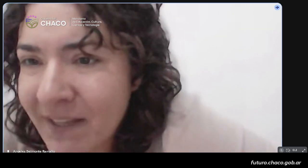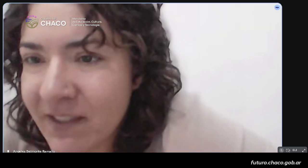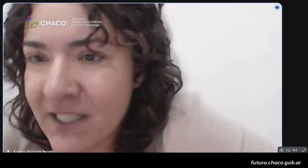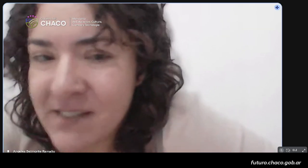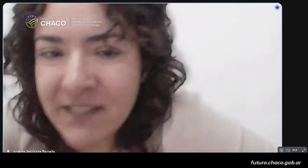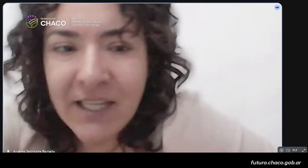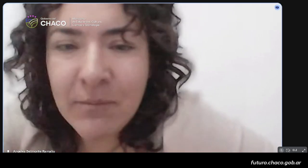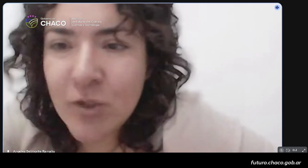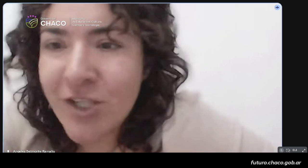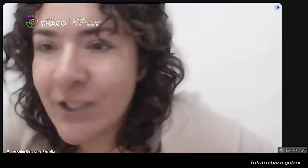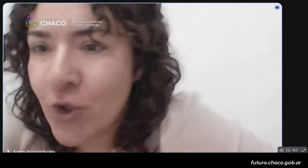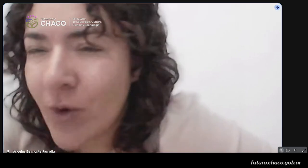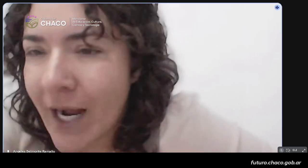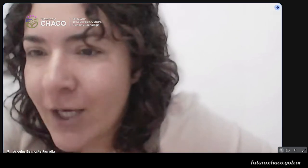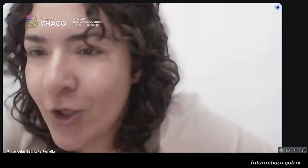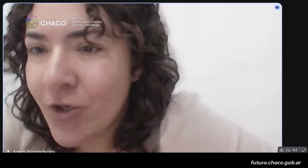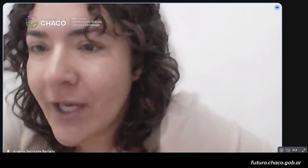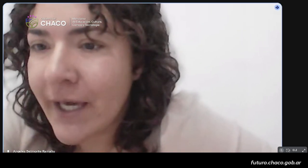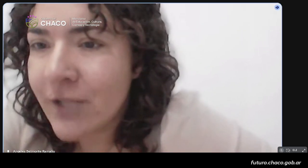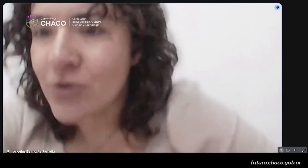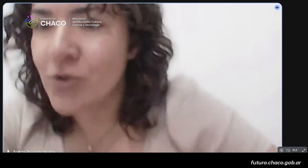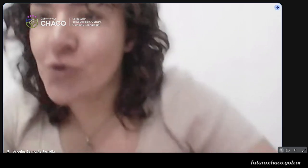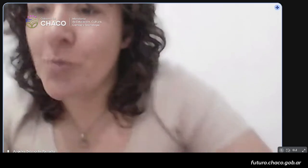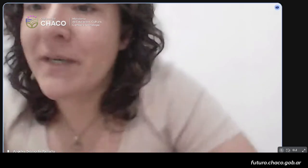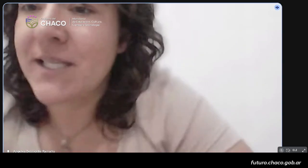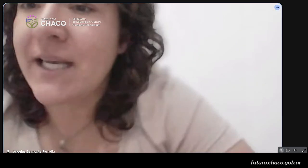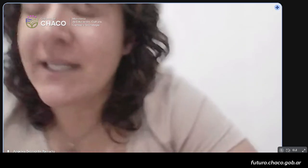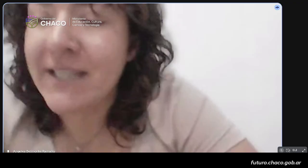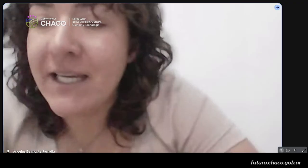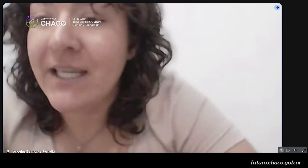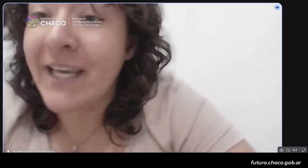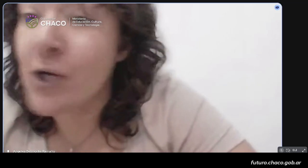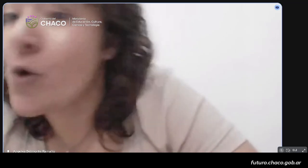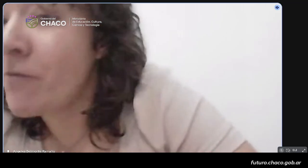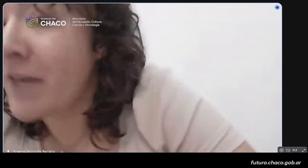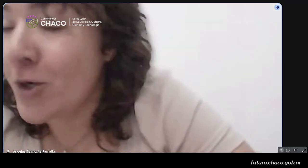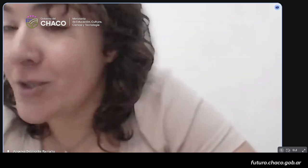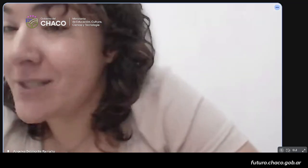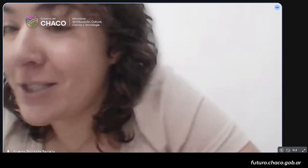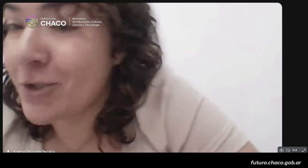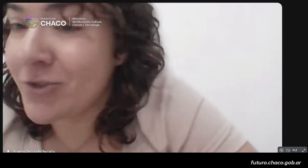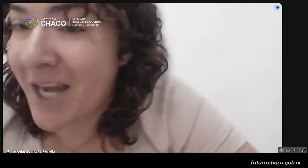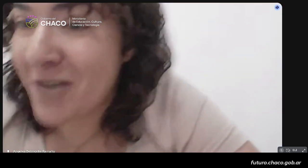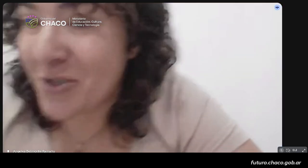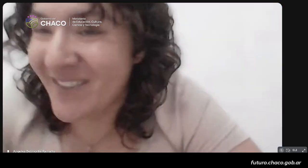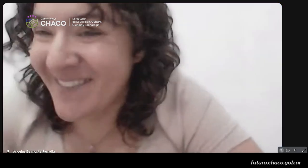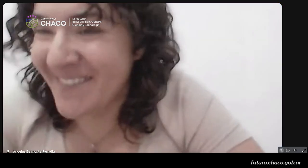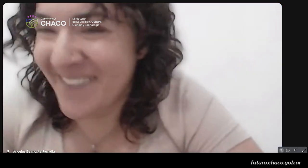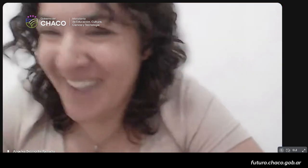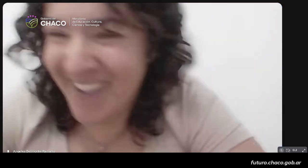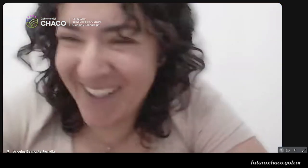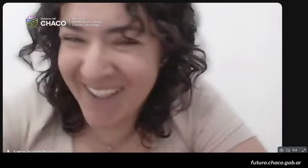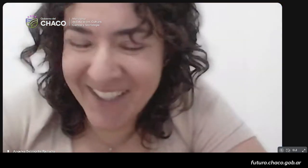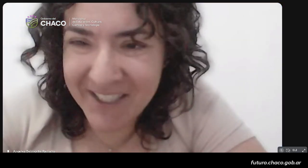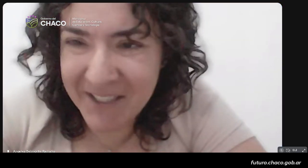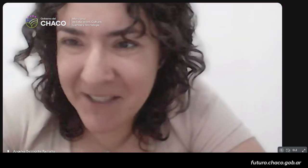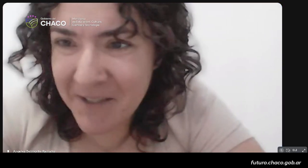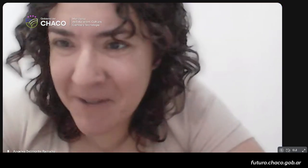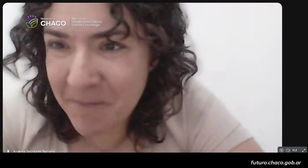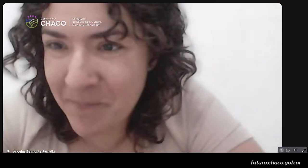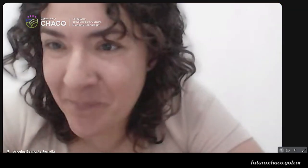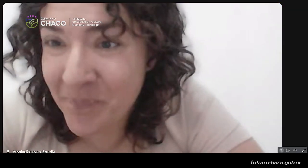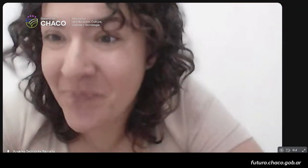Ahí, Patricia, estás mostrando algo que yo soy súper chicata y que no No, veo. no, no, ¿Sí? profe, es el